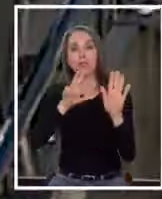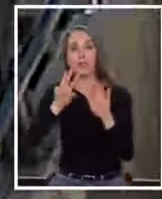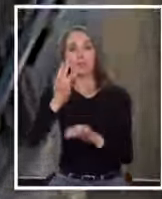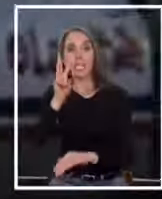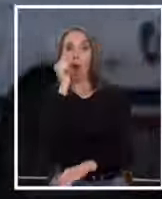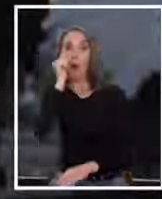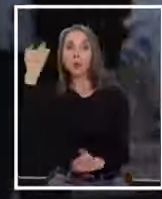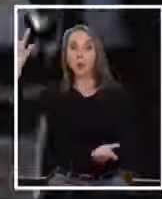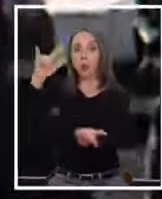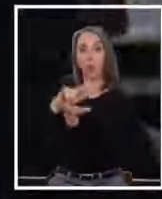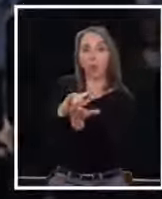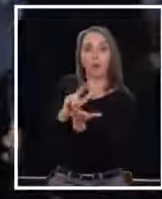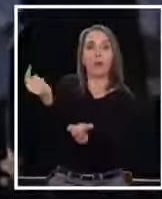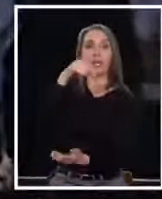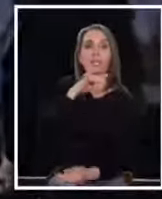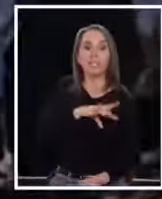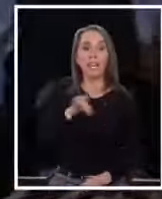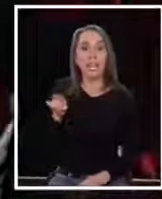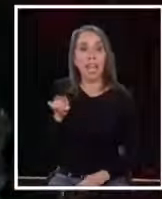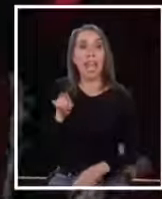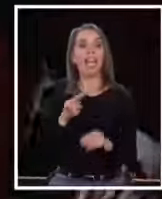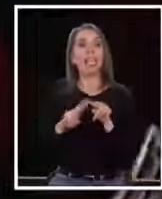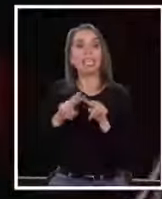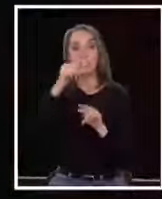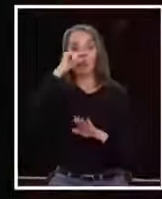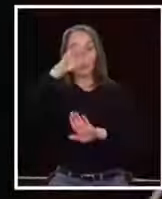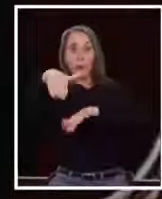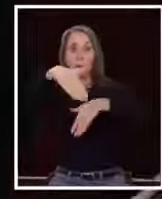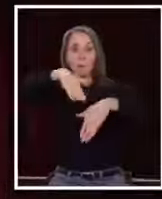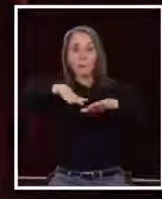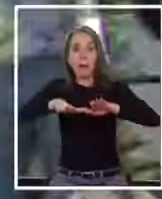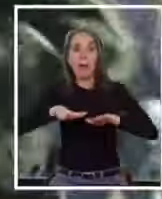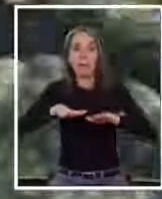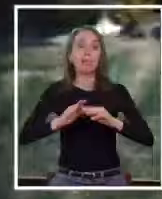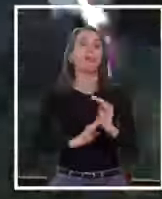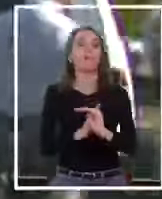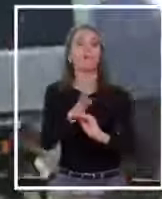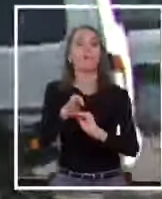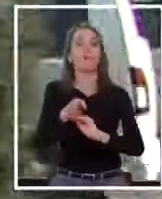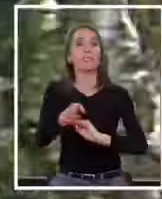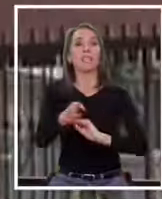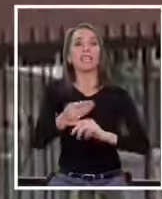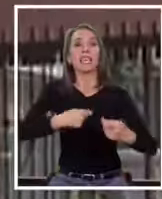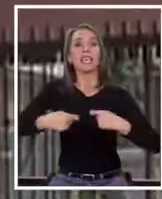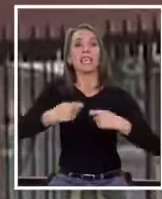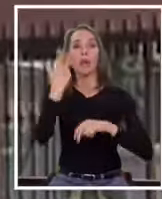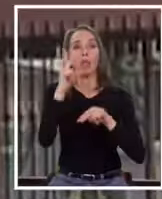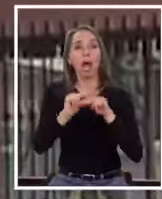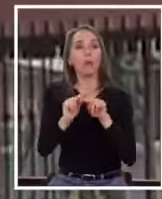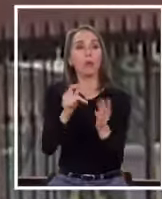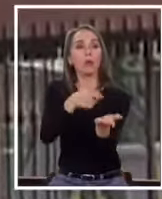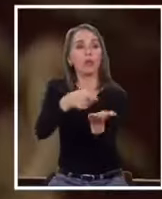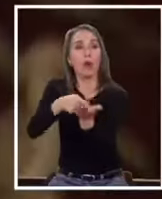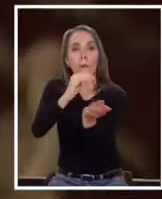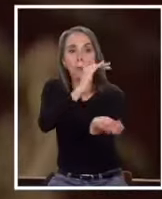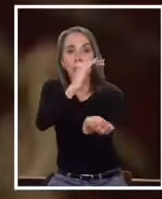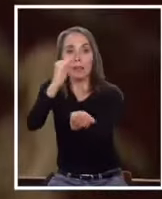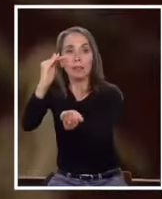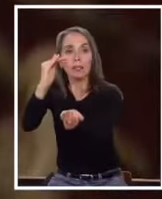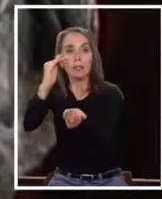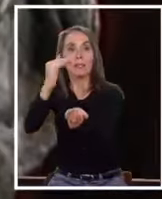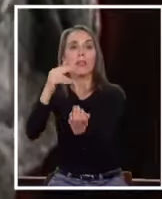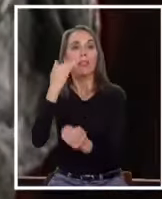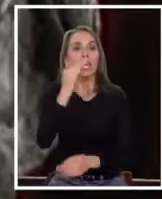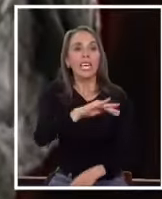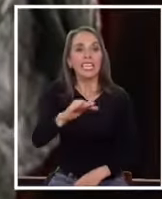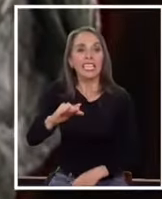1993 y varias cosas hizo en nuestro suelo el rey del pop. Una de ellas, la visita a esta tienda de antigüedades donde compraría varias piezas alusivas